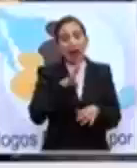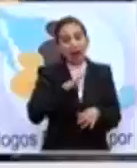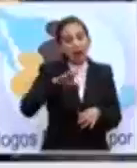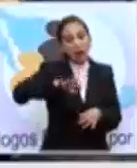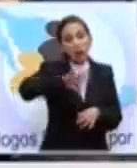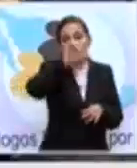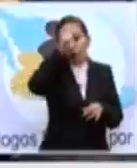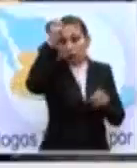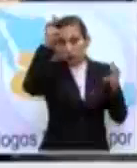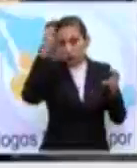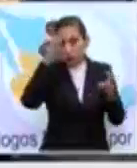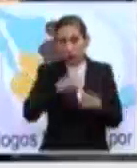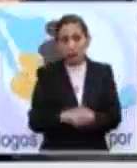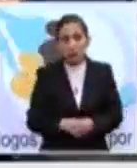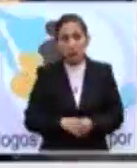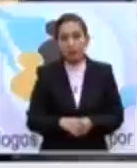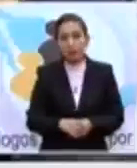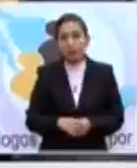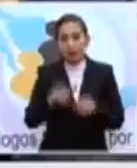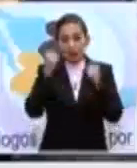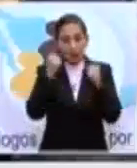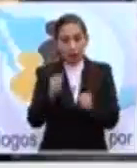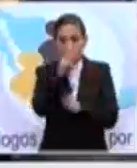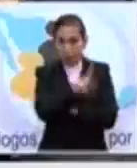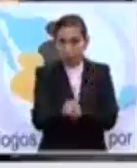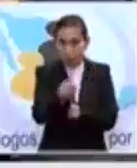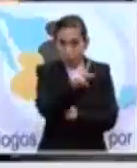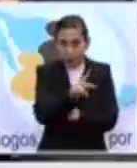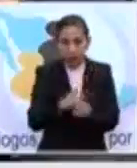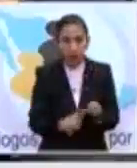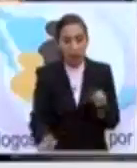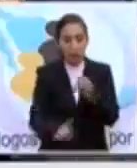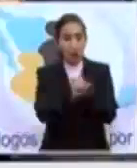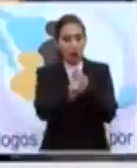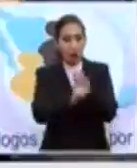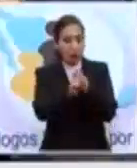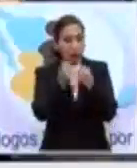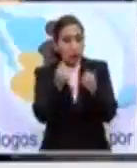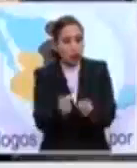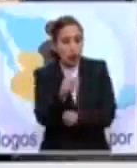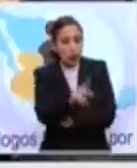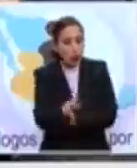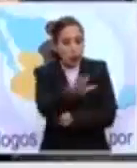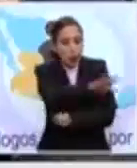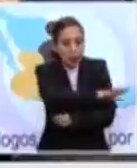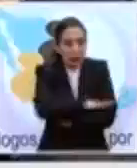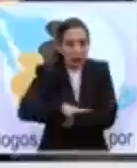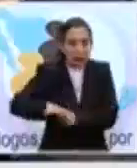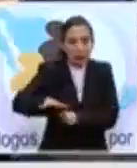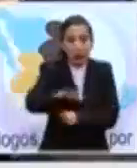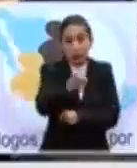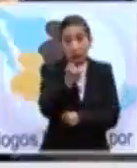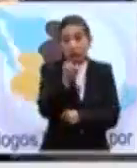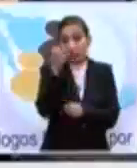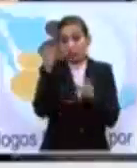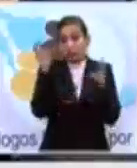otros aspectos. Seguridad pública. El problema de la seguridad pública es un aspecto